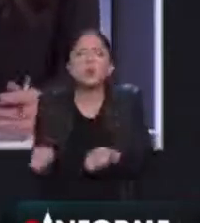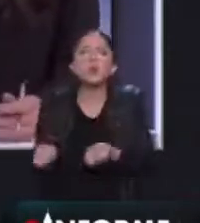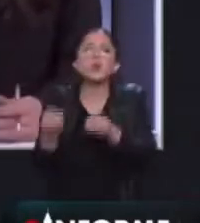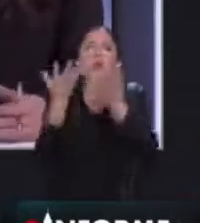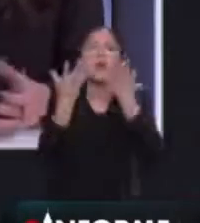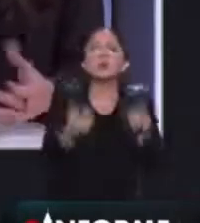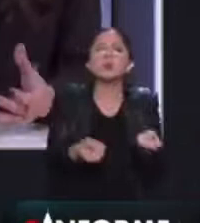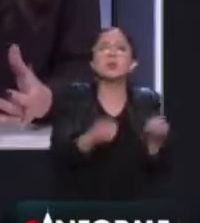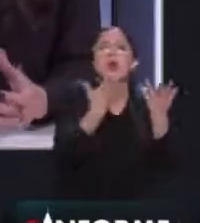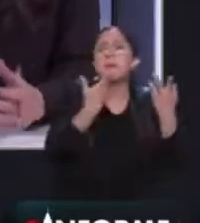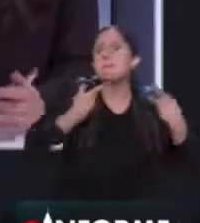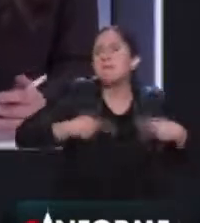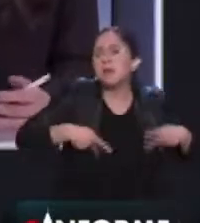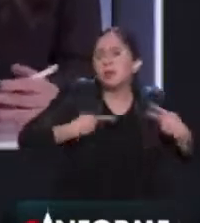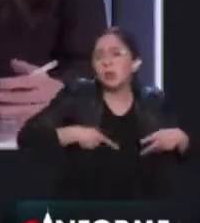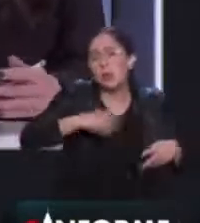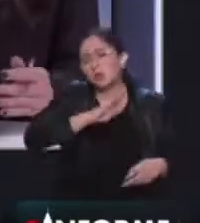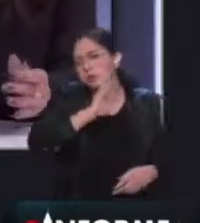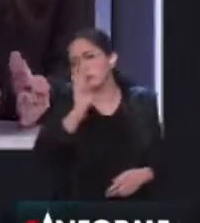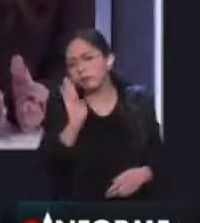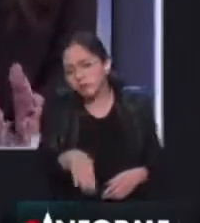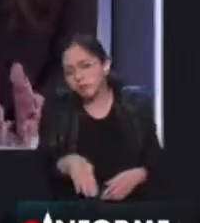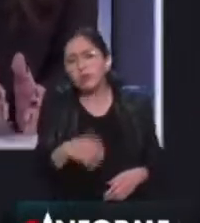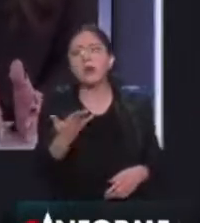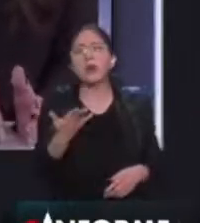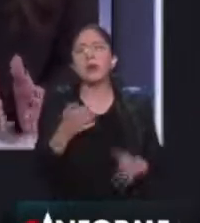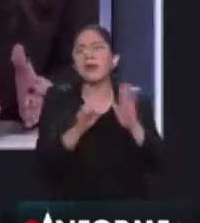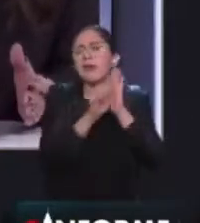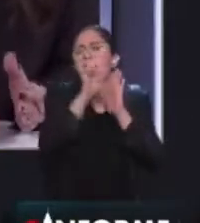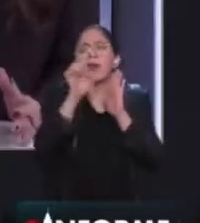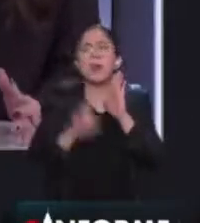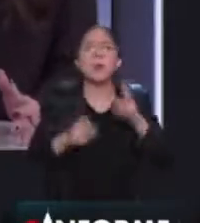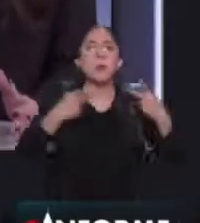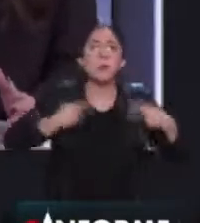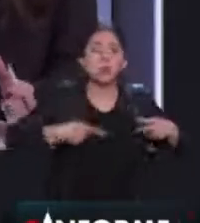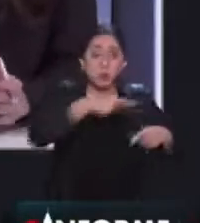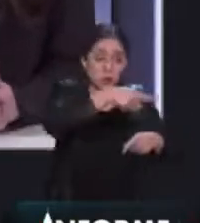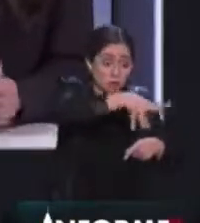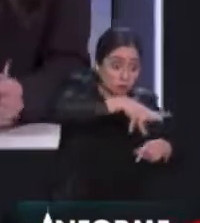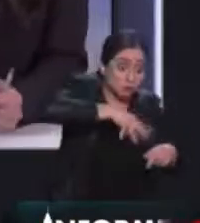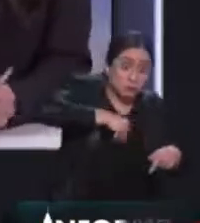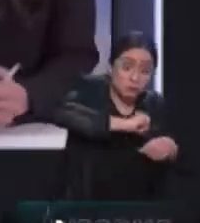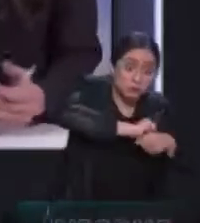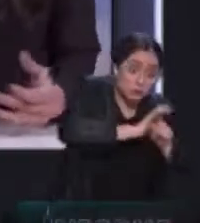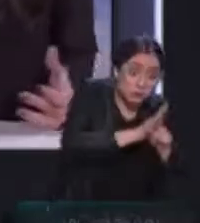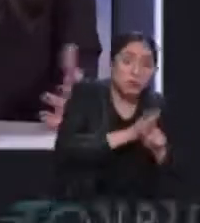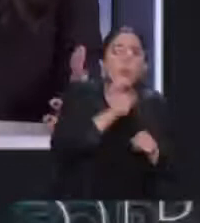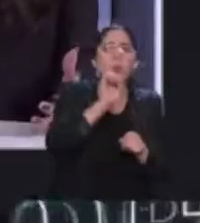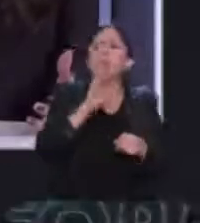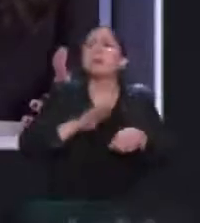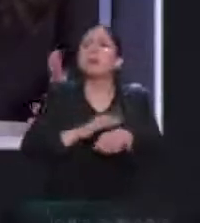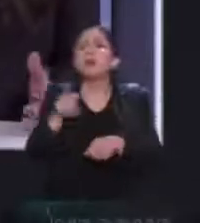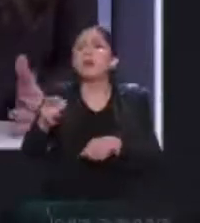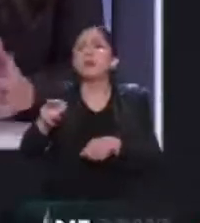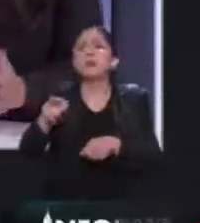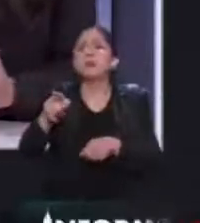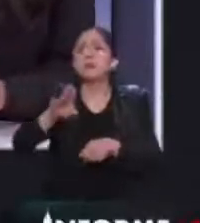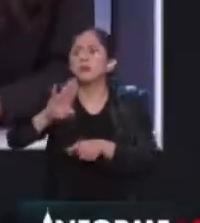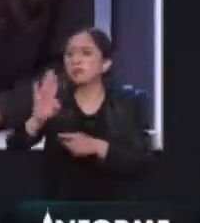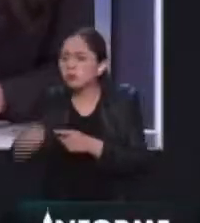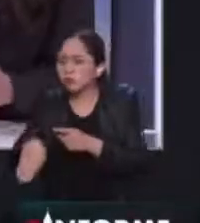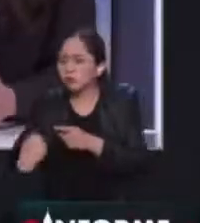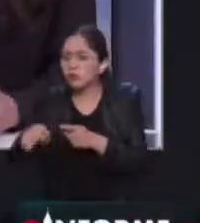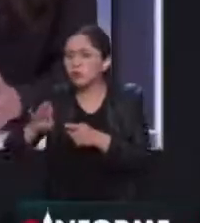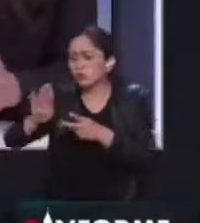no nada más, digamos, si murió una persona por COVID-19, sino la incidencia, no sé si eso sea posible,